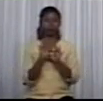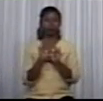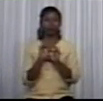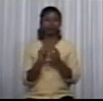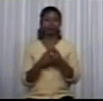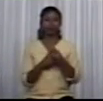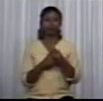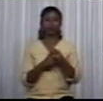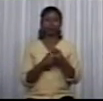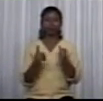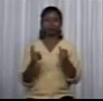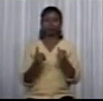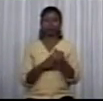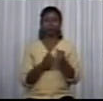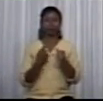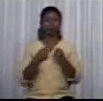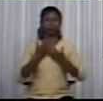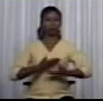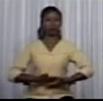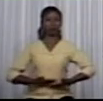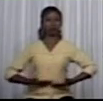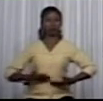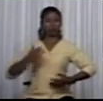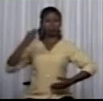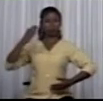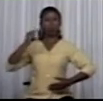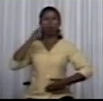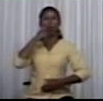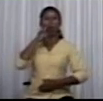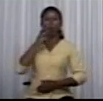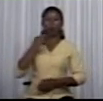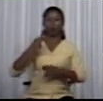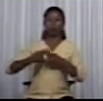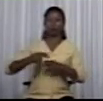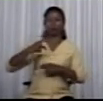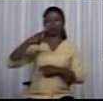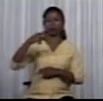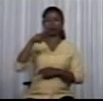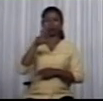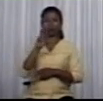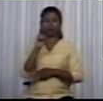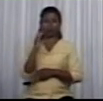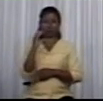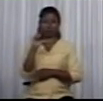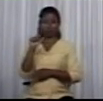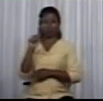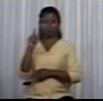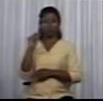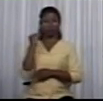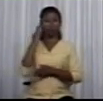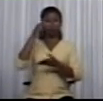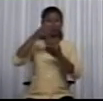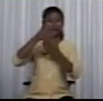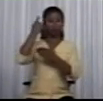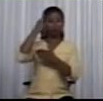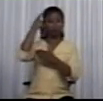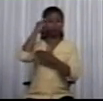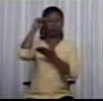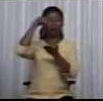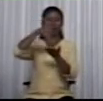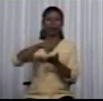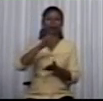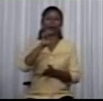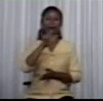debelizamiento del busto en homenaje a Papá Roncón. El gobierno municipal de Eloya Alfaro, la comunidad,